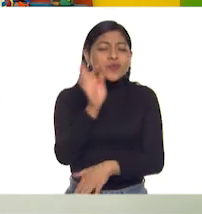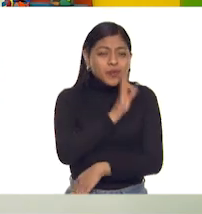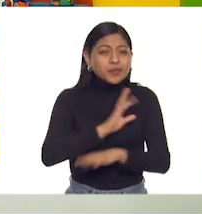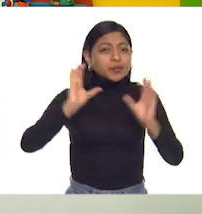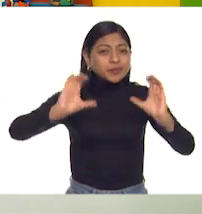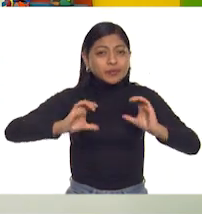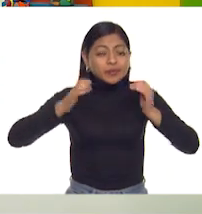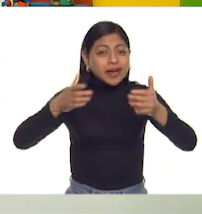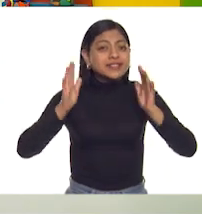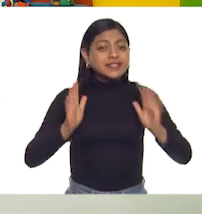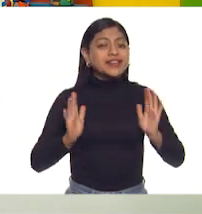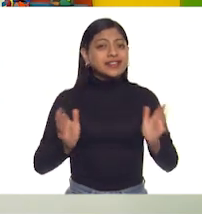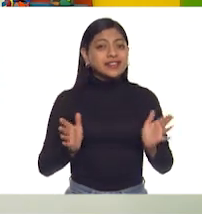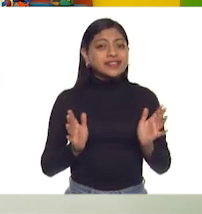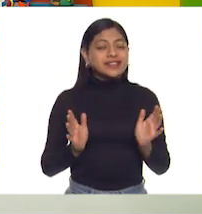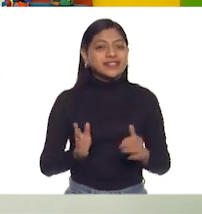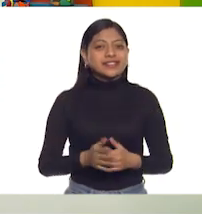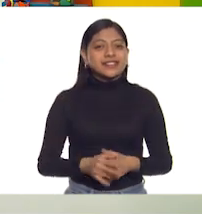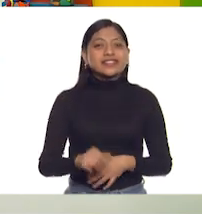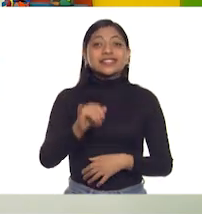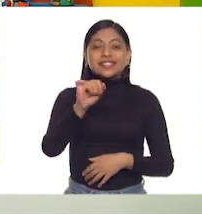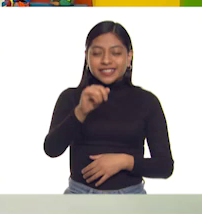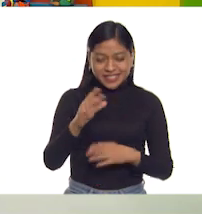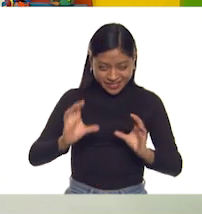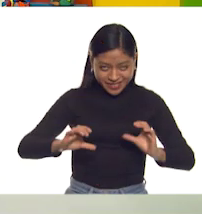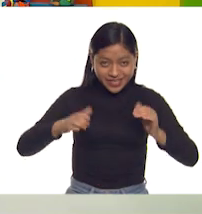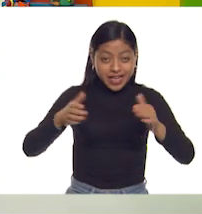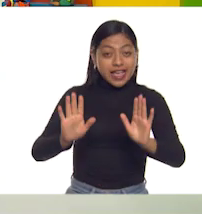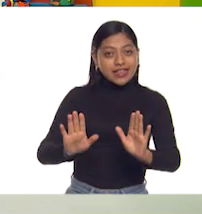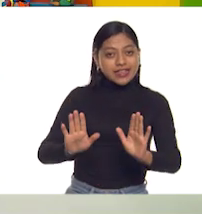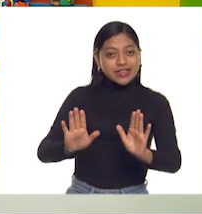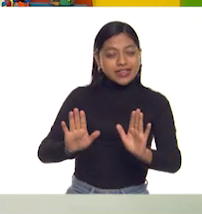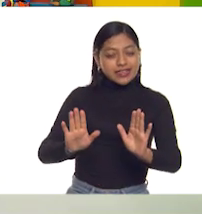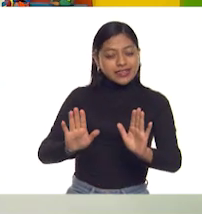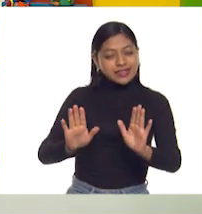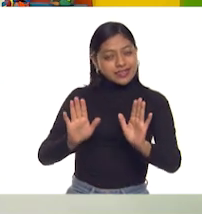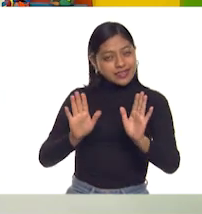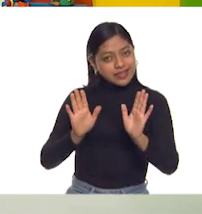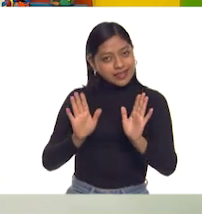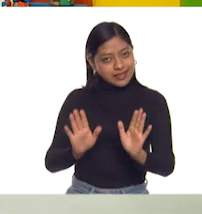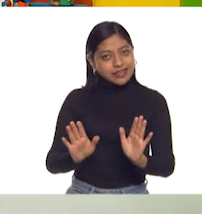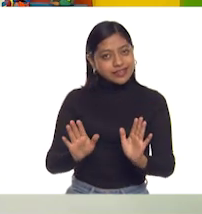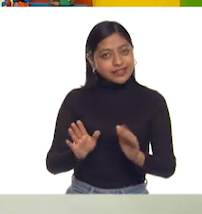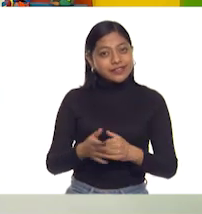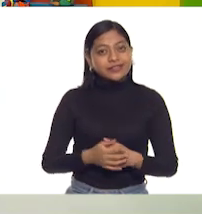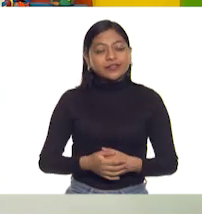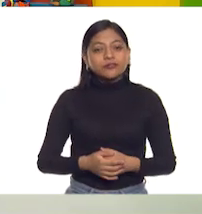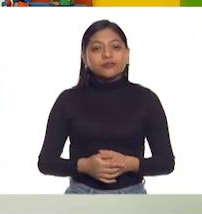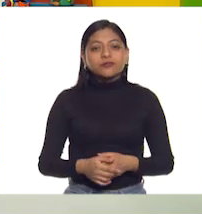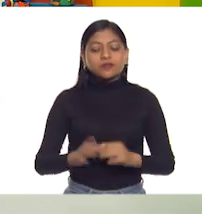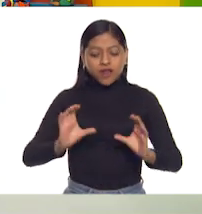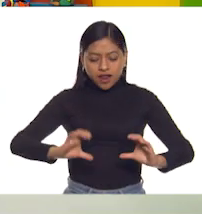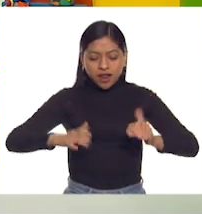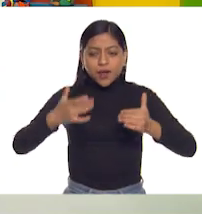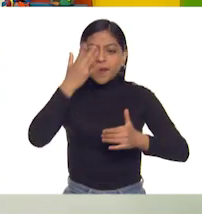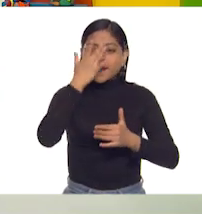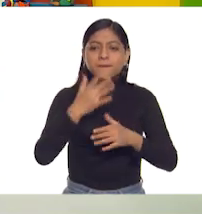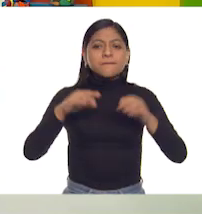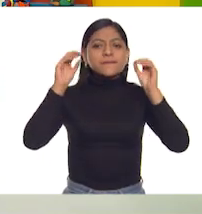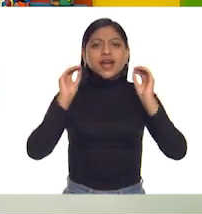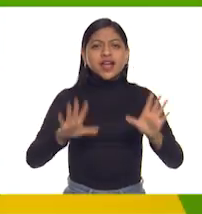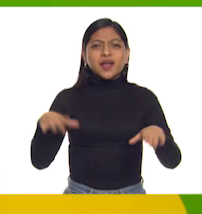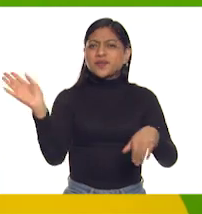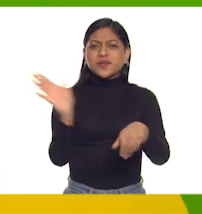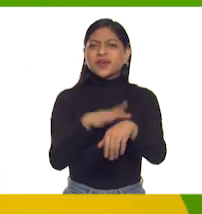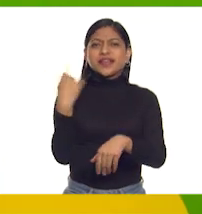abrir el cofre mágico? Sí, Sohar, pero antes de abrirlo, ¿por qué crees que es un cofre mágico?